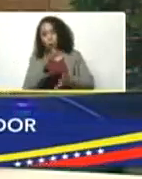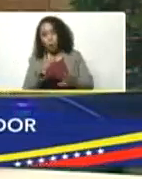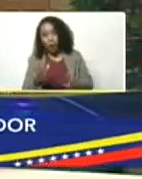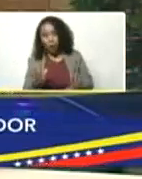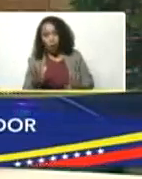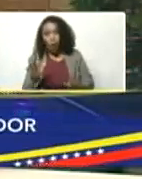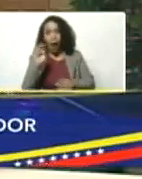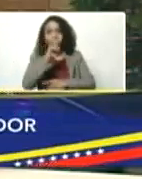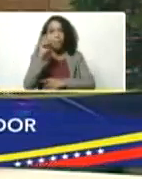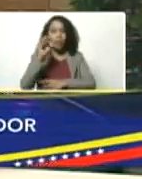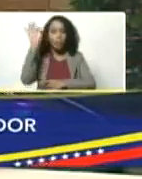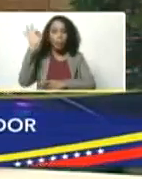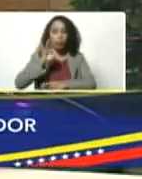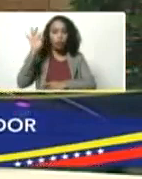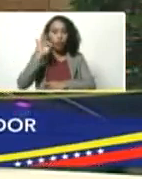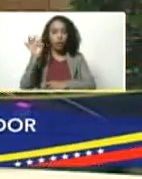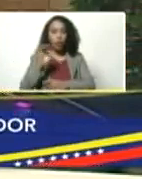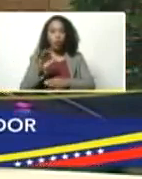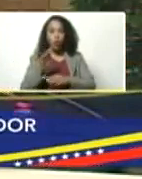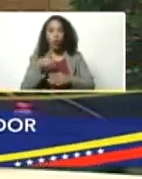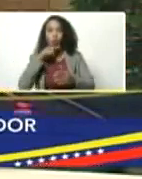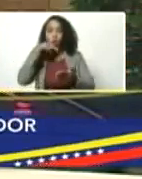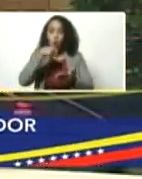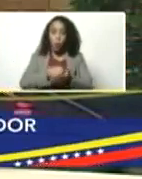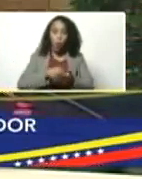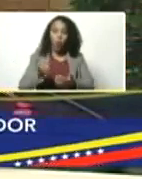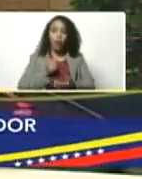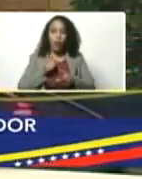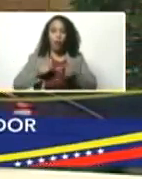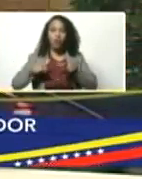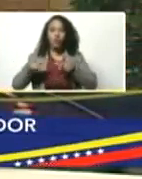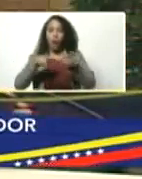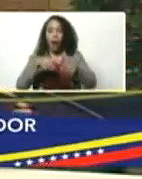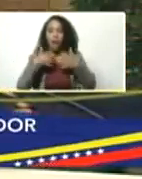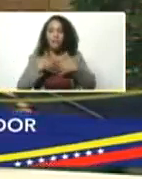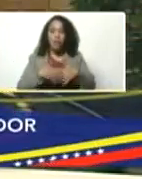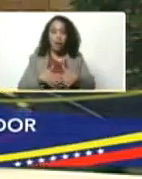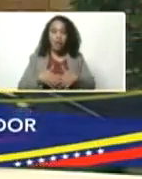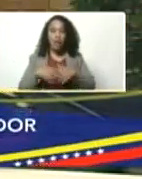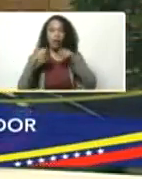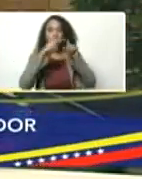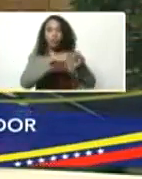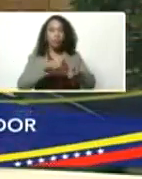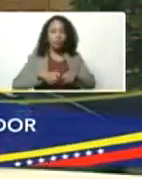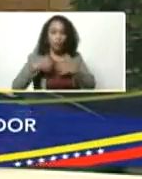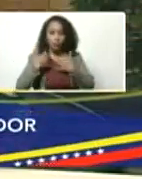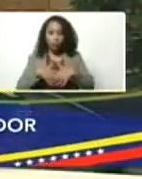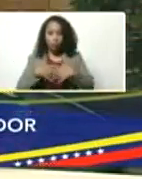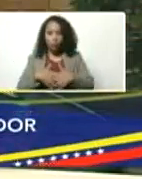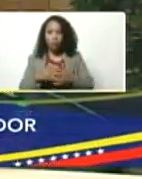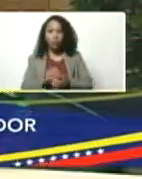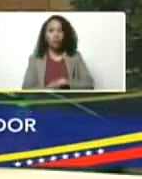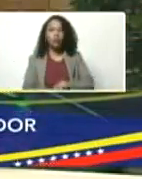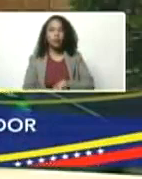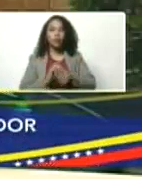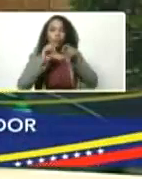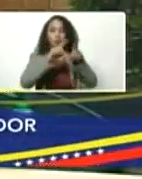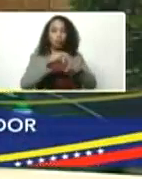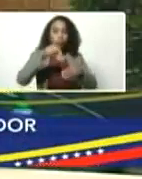menos el 20%. Llámese en sectores industriales, agroindustriales,